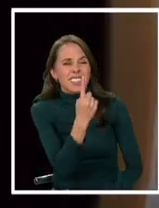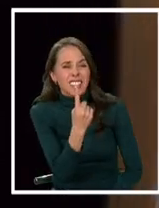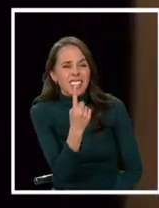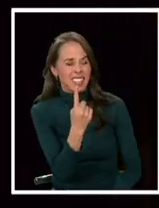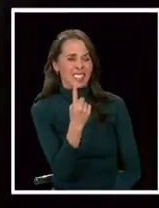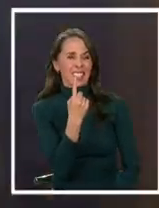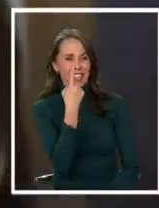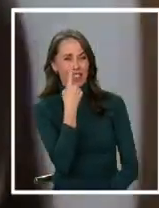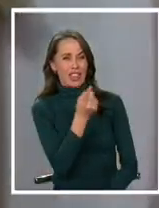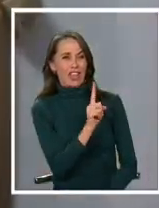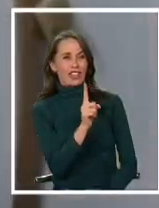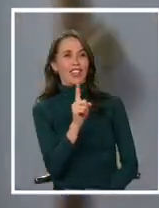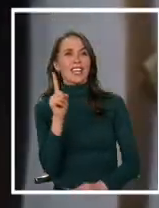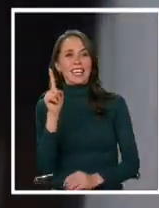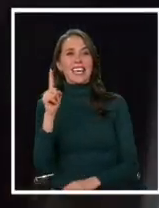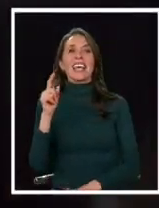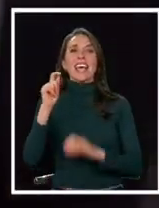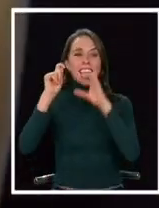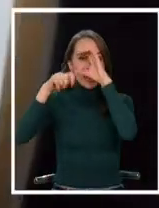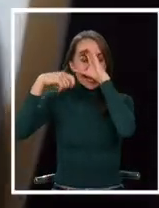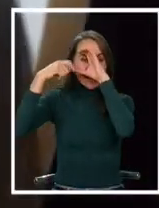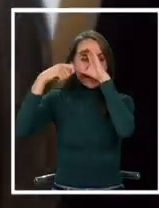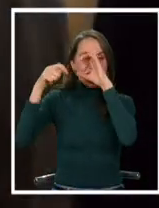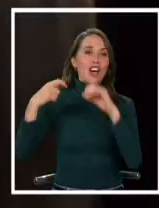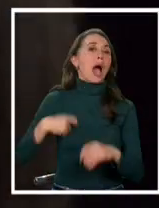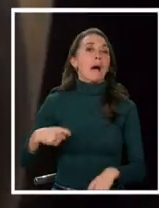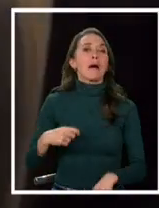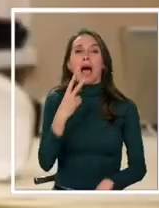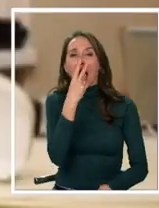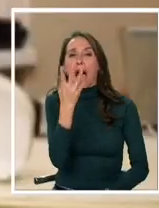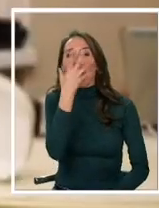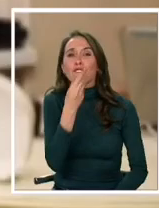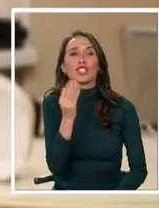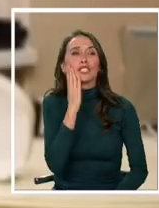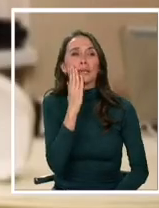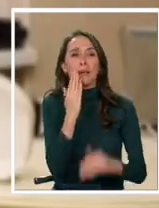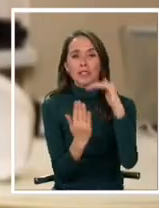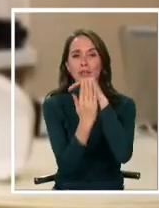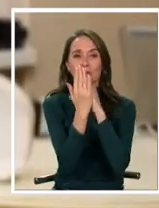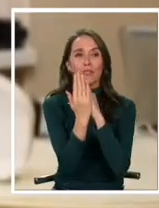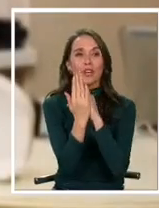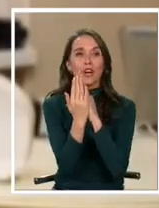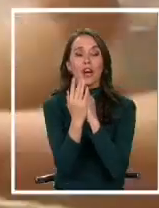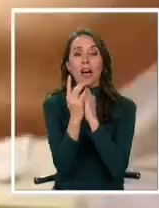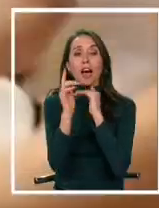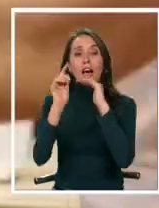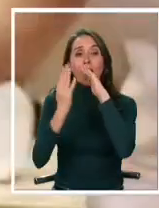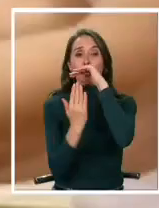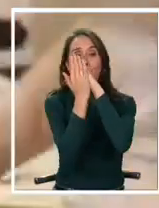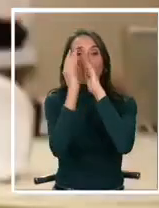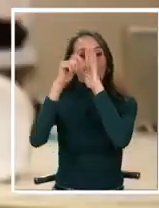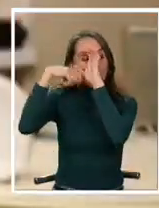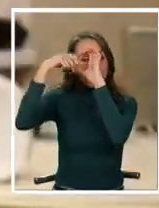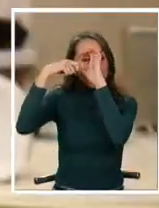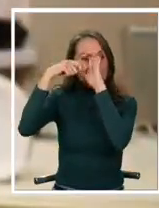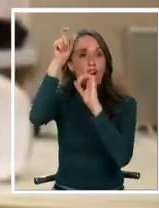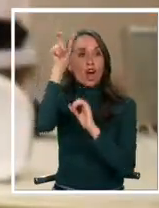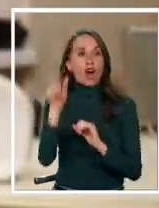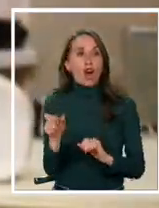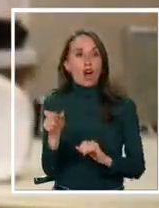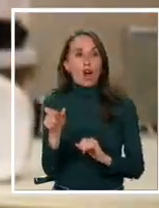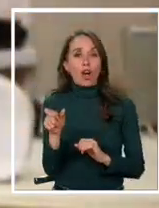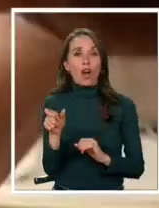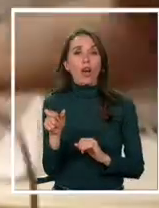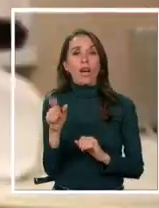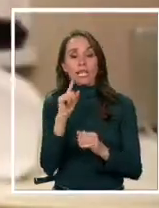en fin este video de Estados Unidos tú dirías Mira qué bonito que simpático Interesante pero lo más llamativo es que este video se hizo viral no por la persona que lo